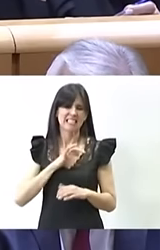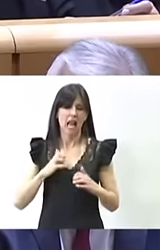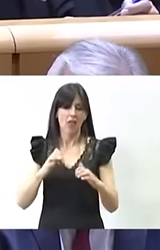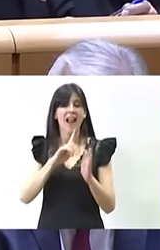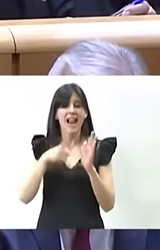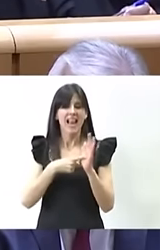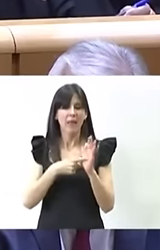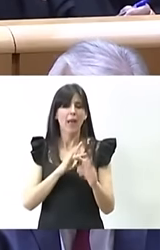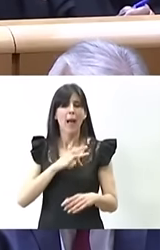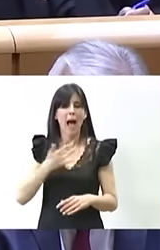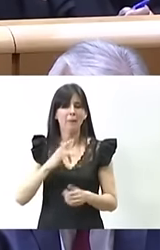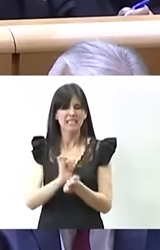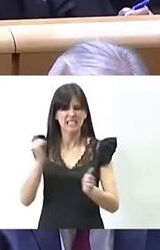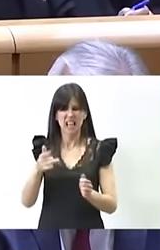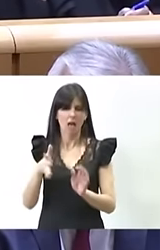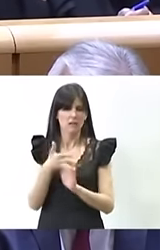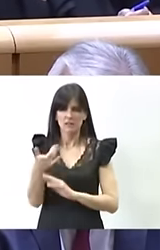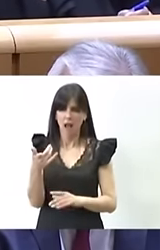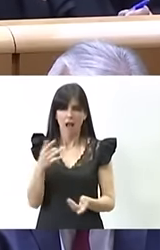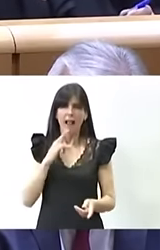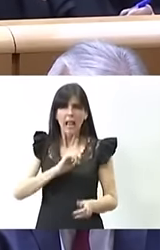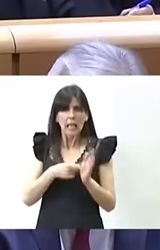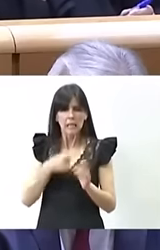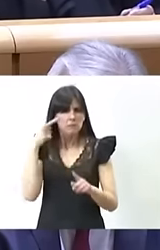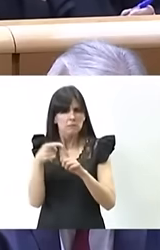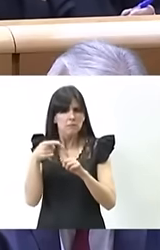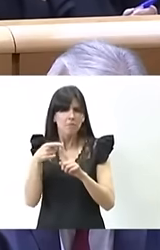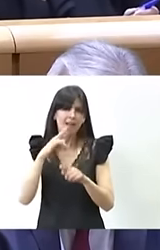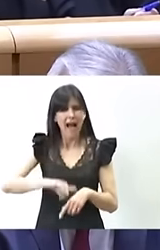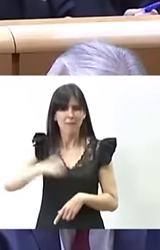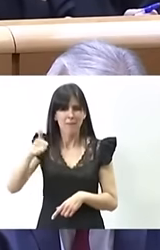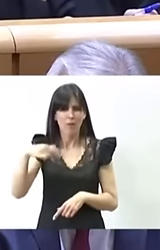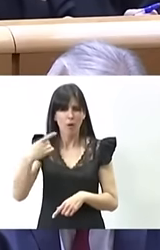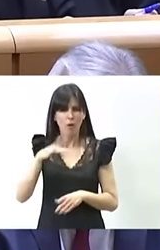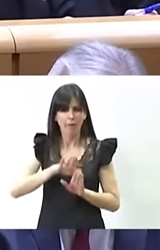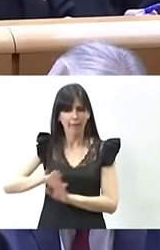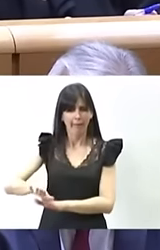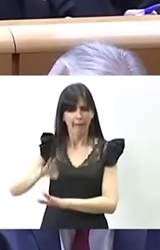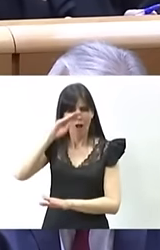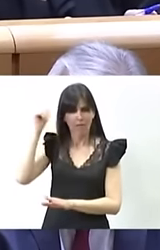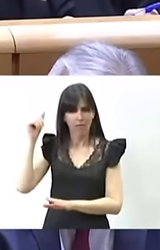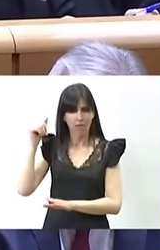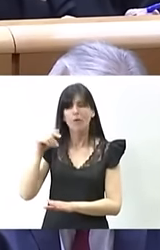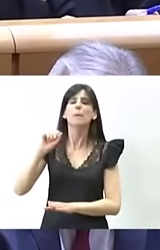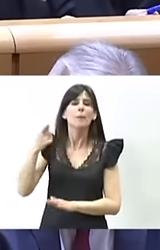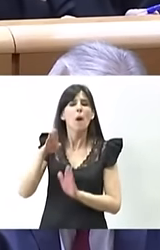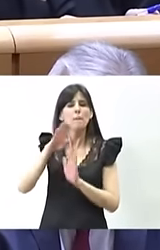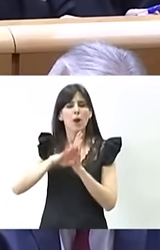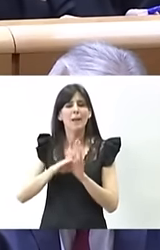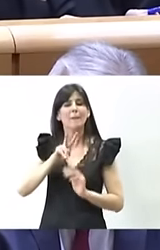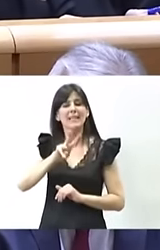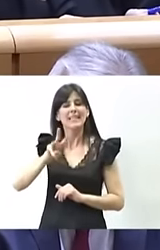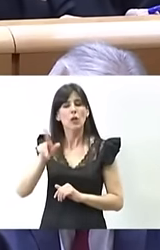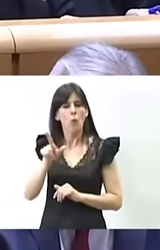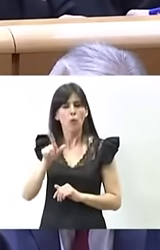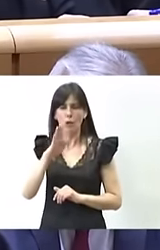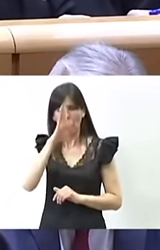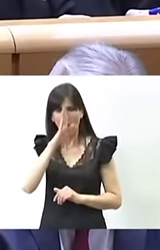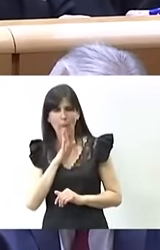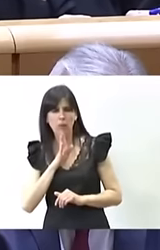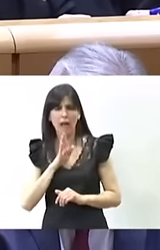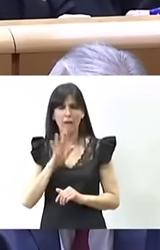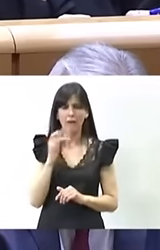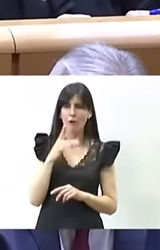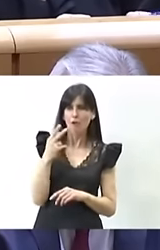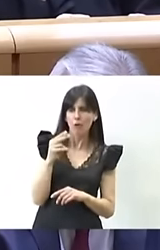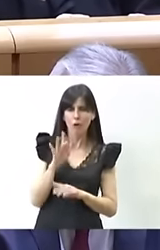perdido el norte, bueno, el sur, el este y el oeste para aprobar la ley y luego dejarla en un cajón. Primero la ocultaron en su programa del 23 de julio. Bueno, la ocultaron,